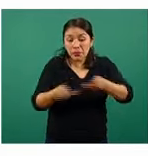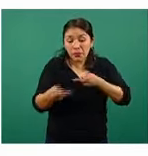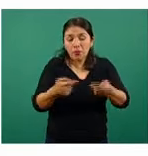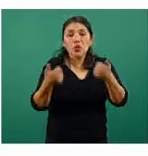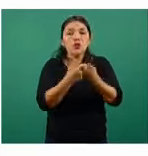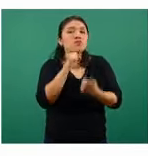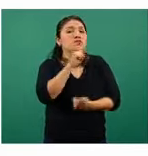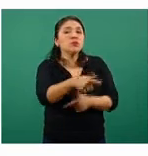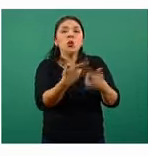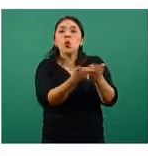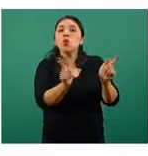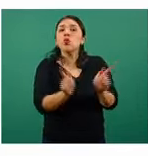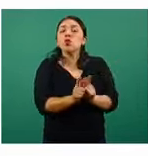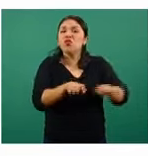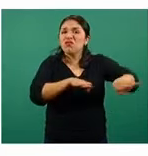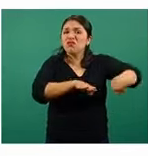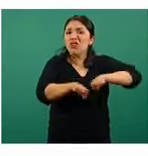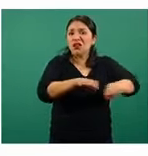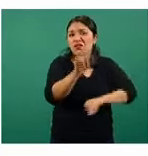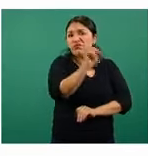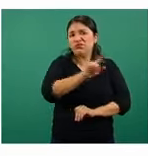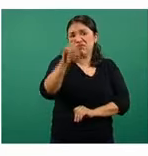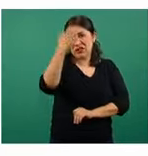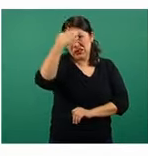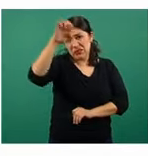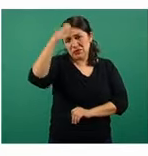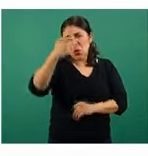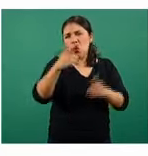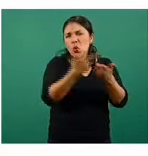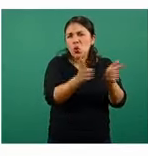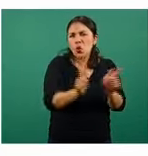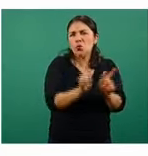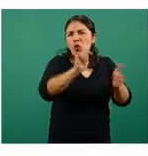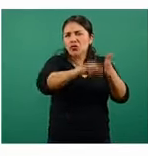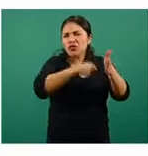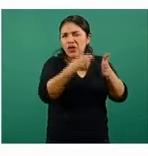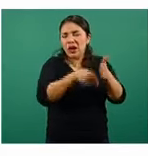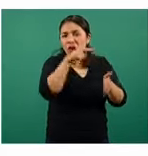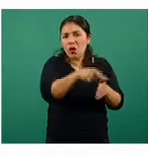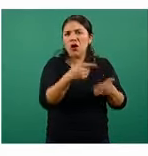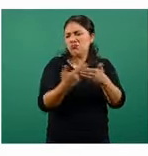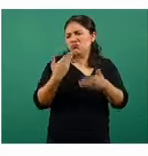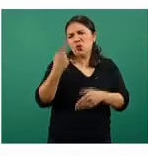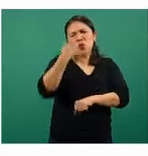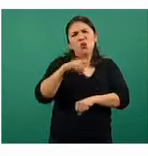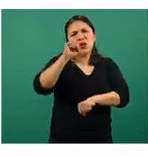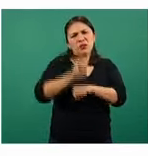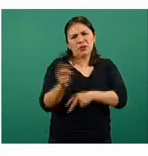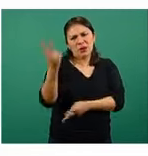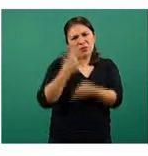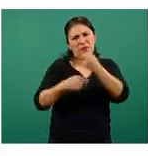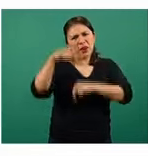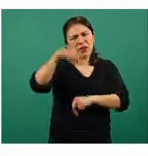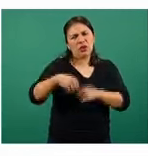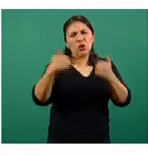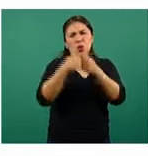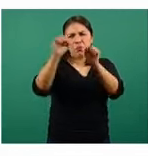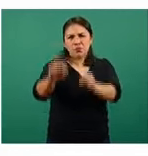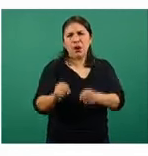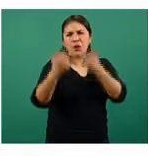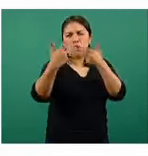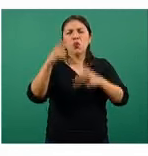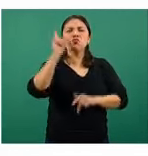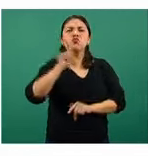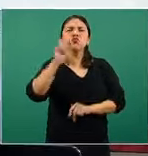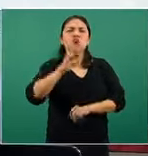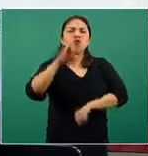grupo de trabajo específico, el grupo técnico. Estuvo la semana pasada con nosotros por la videoconferencia la doctora